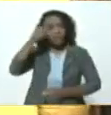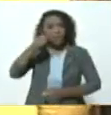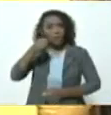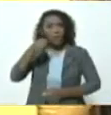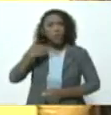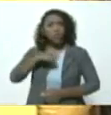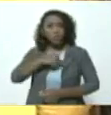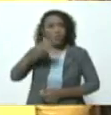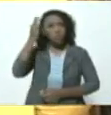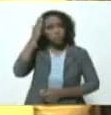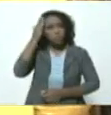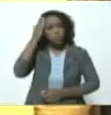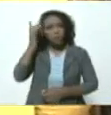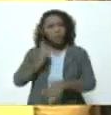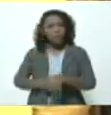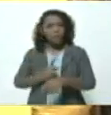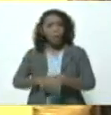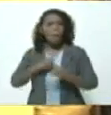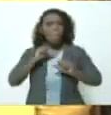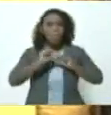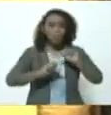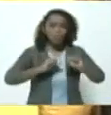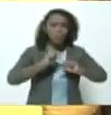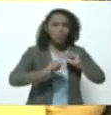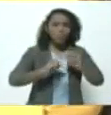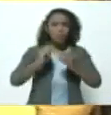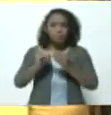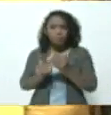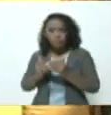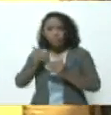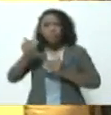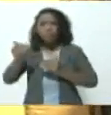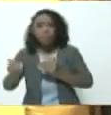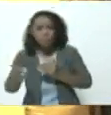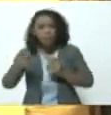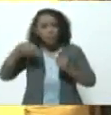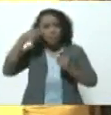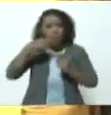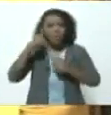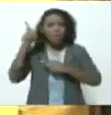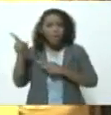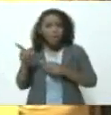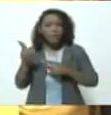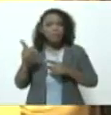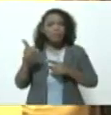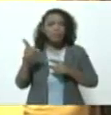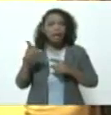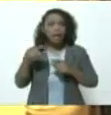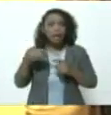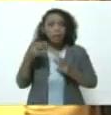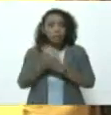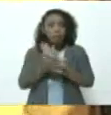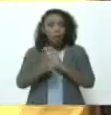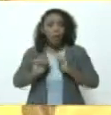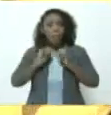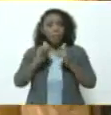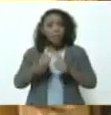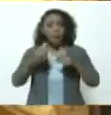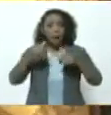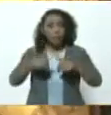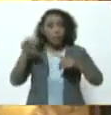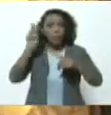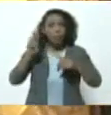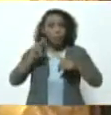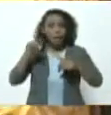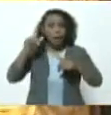que durante el proceso de postproducción de este seriado se comenzaron a utilizar en nuestro